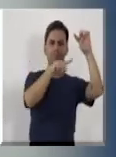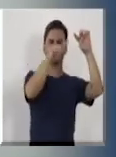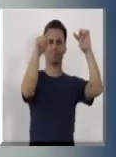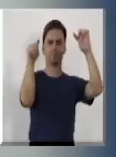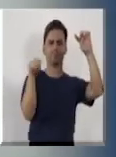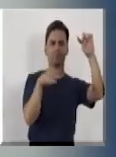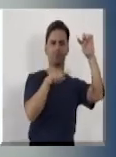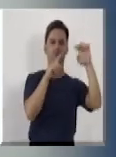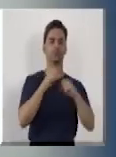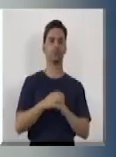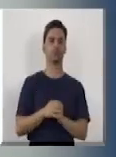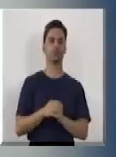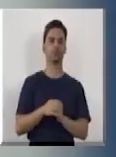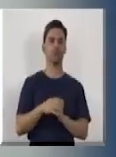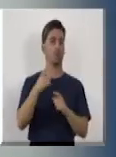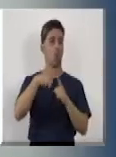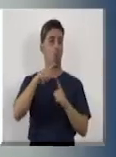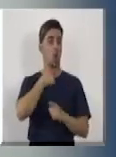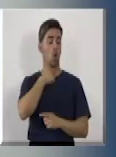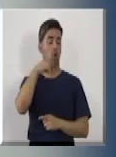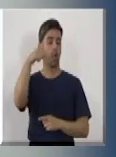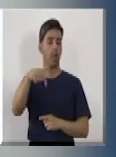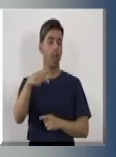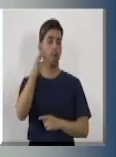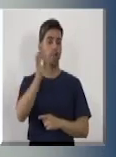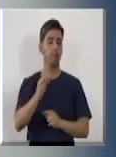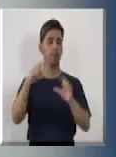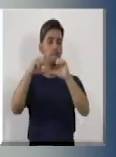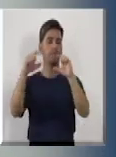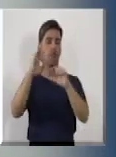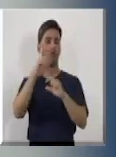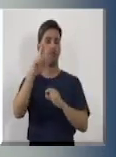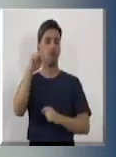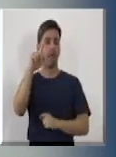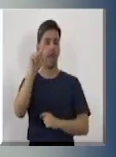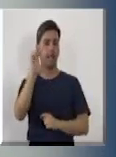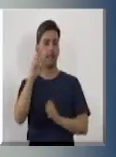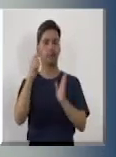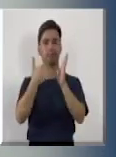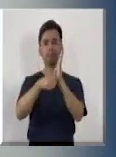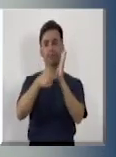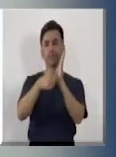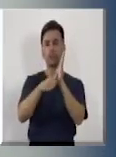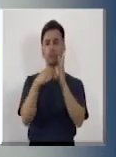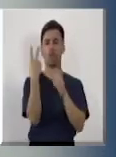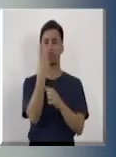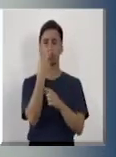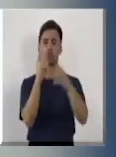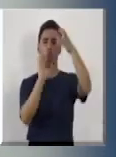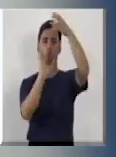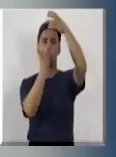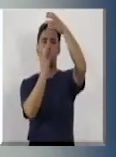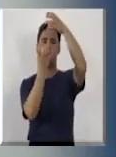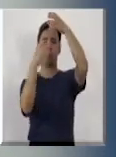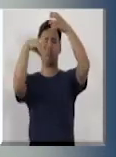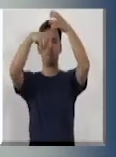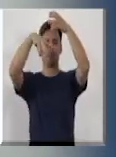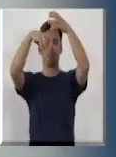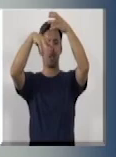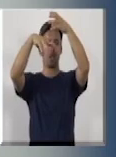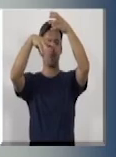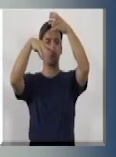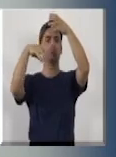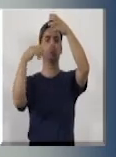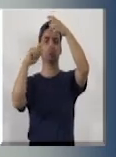caso, tenemos el mismo sistema, tenemos la fuente, tenemos el interruptor, tenemos dos bombillos, uno encendido y uno apagado. Por